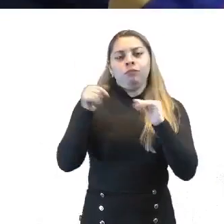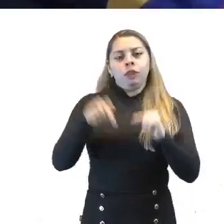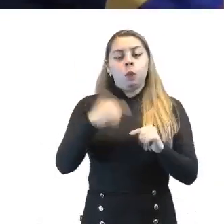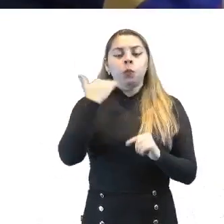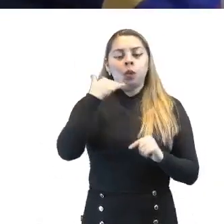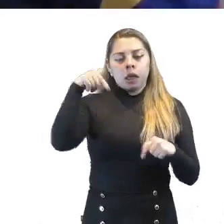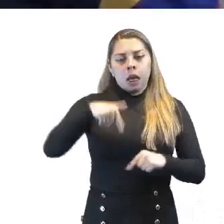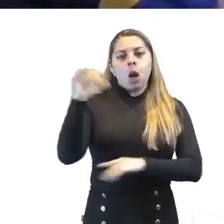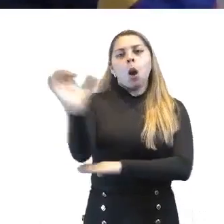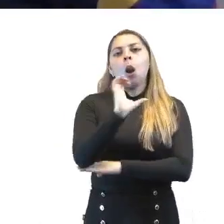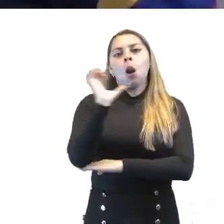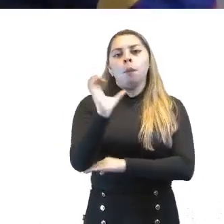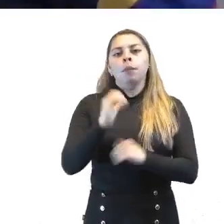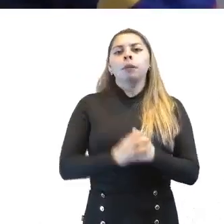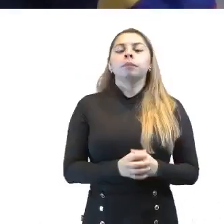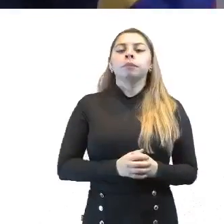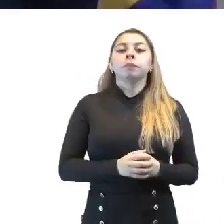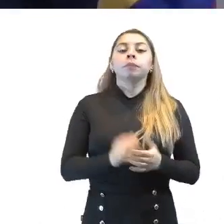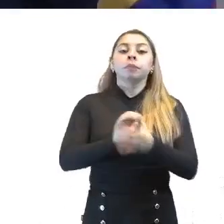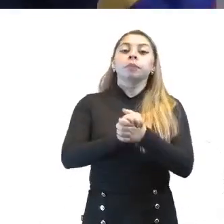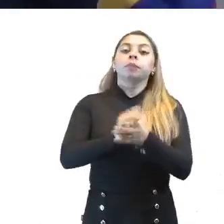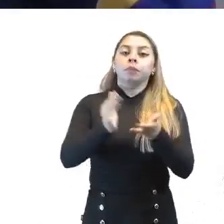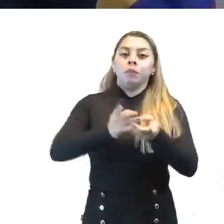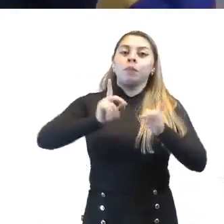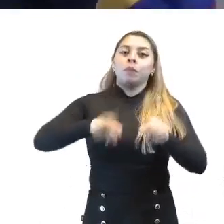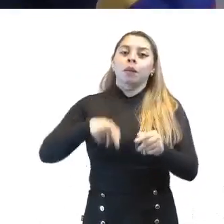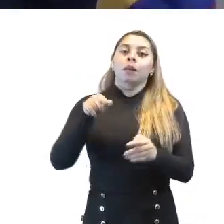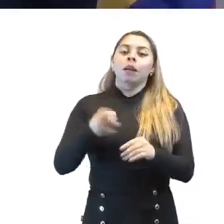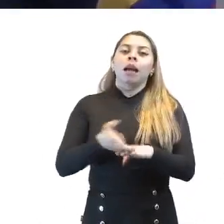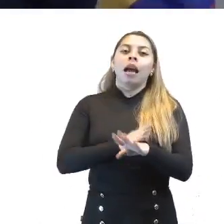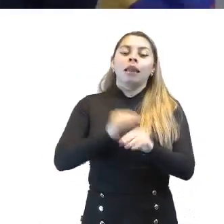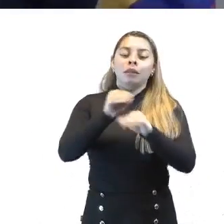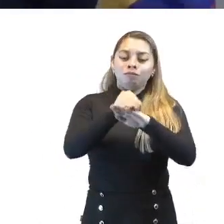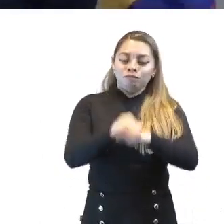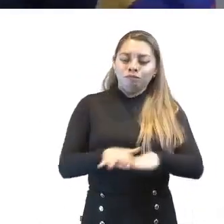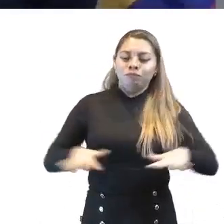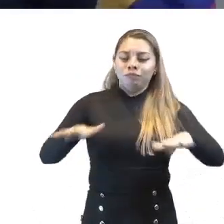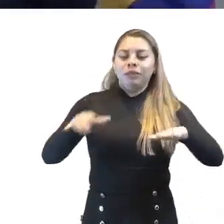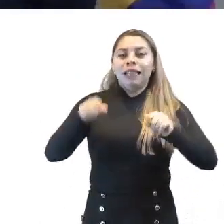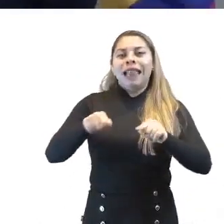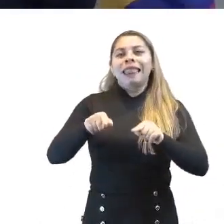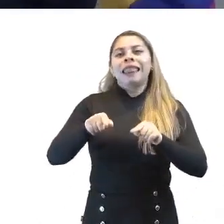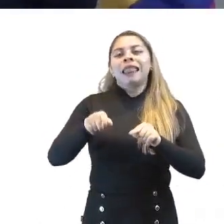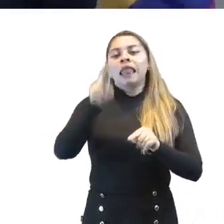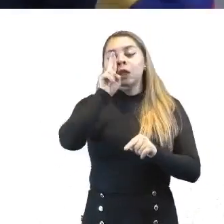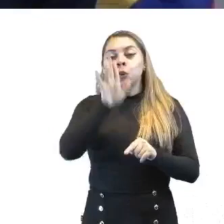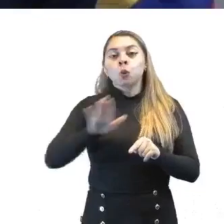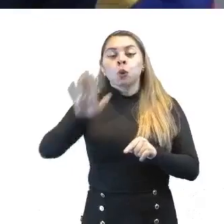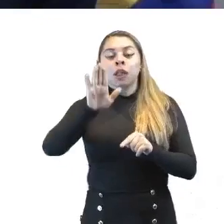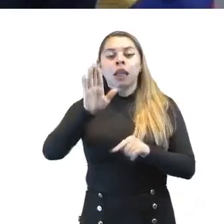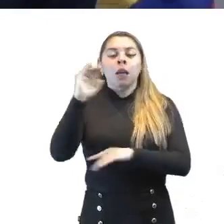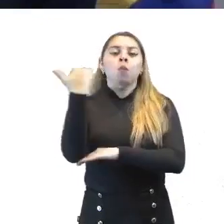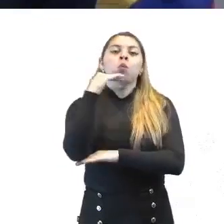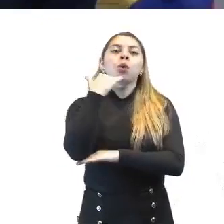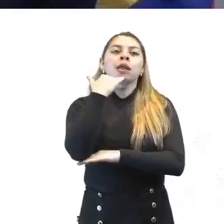Colombia. Saludo asimismo a la Red Nacional de Mujeres, Alianza